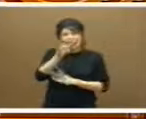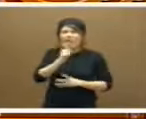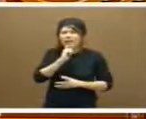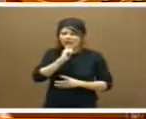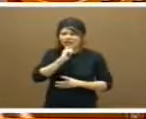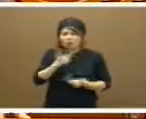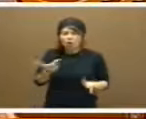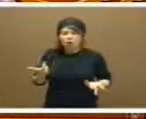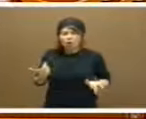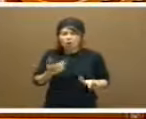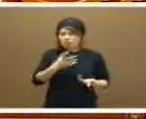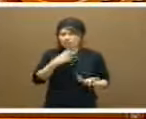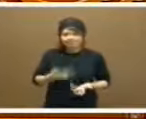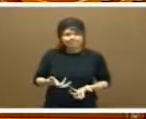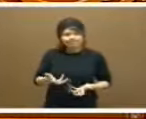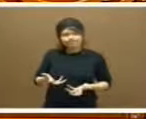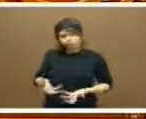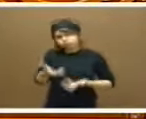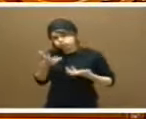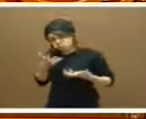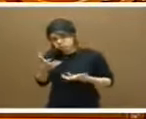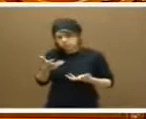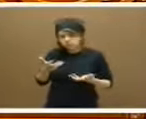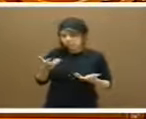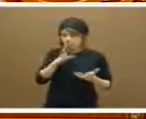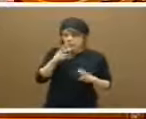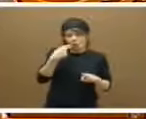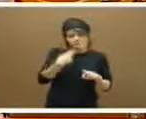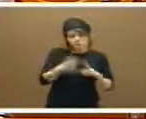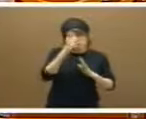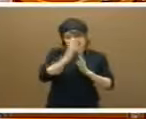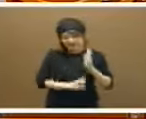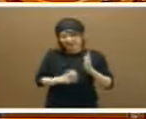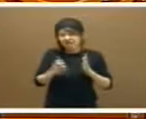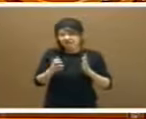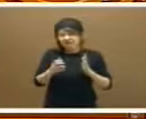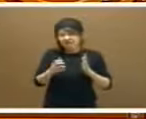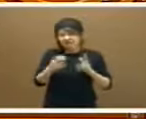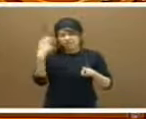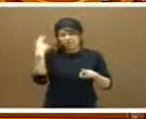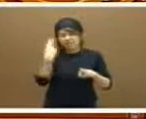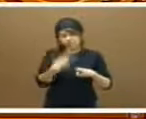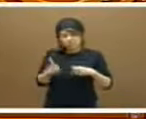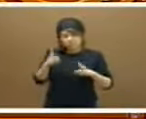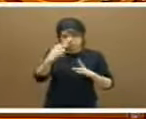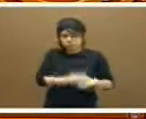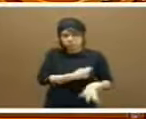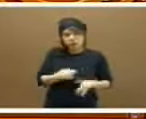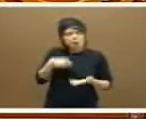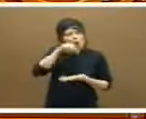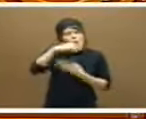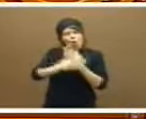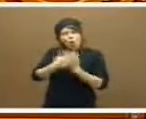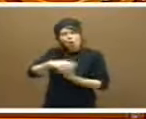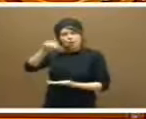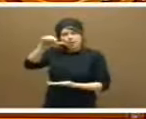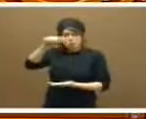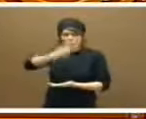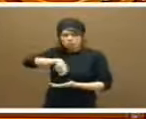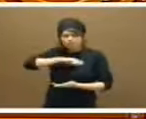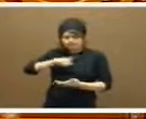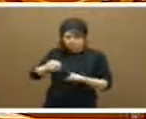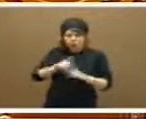nietos, no pueden ser recompensados con las políticas de recortes en materia sanitaria. El Gobierno central nos ha marcado copagos